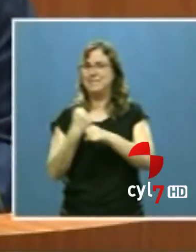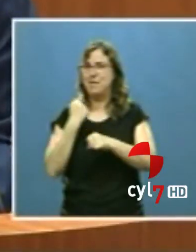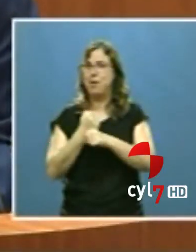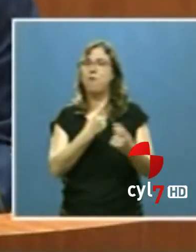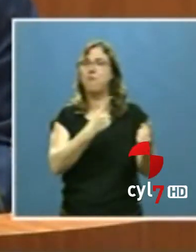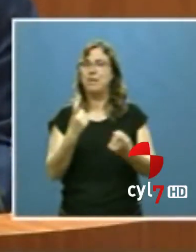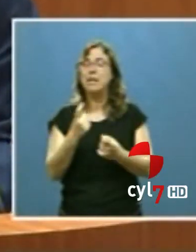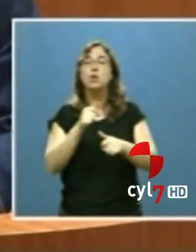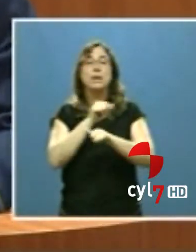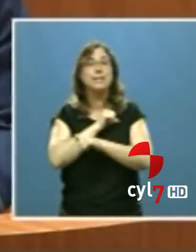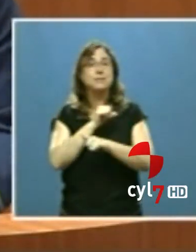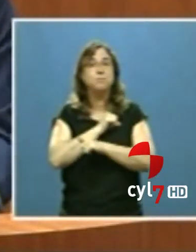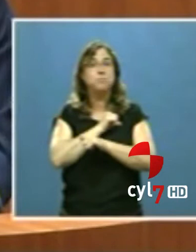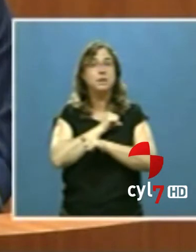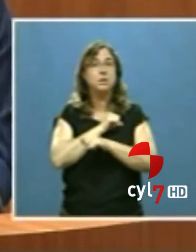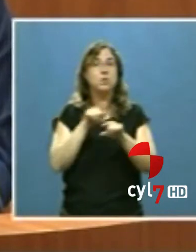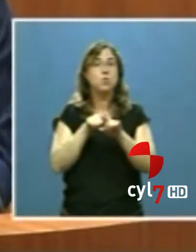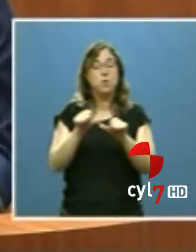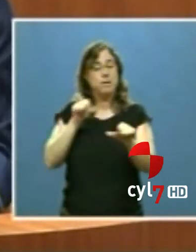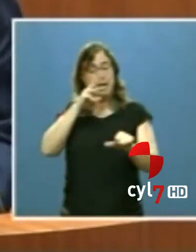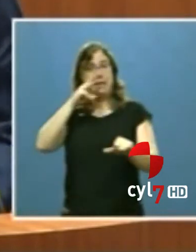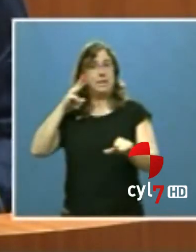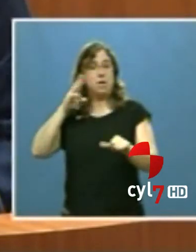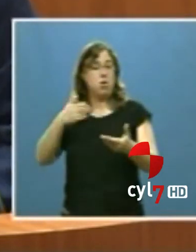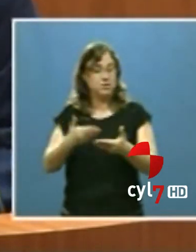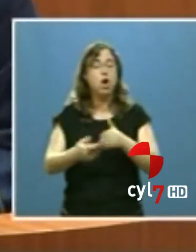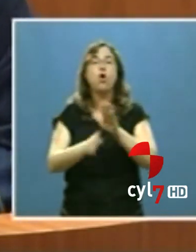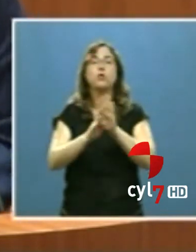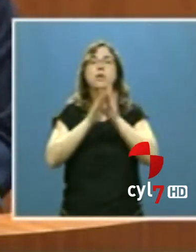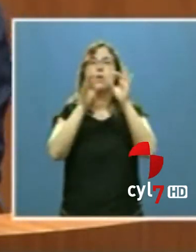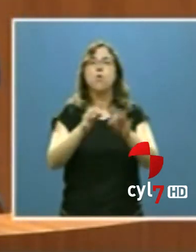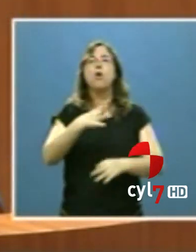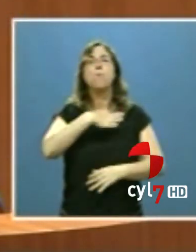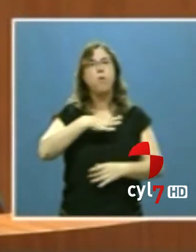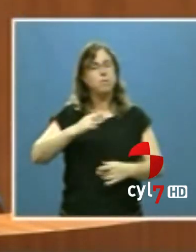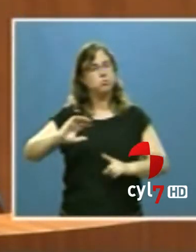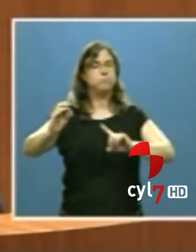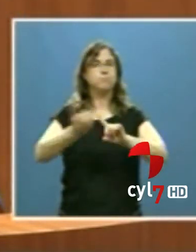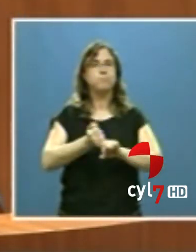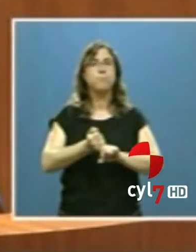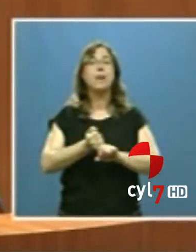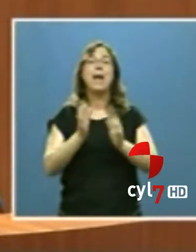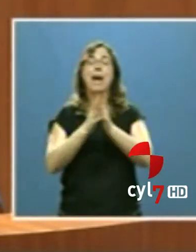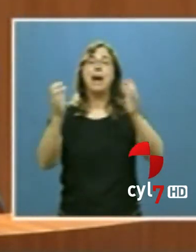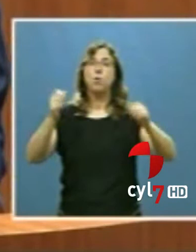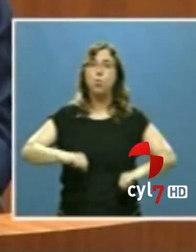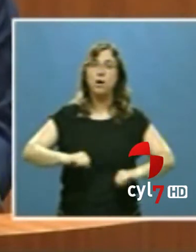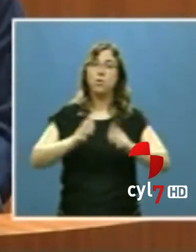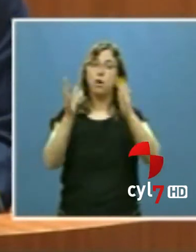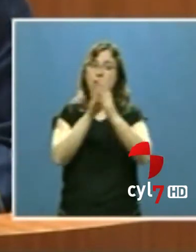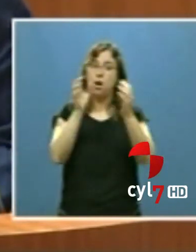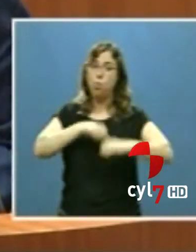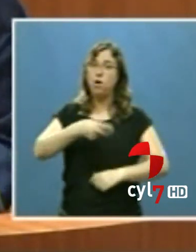espero que como en estos últimos tres años seamos capaces de llevar a buen puerto todos esos acuerdos que hemos